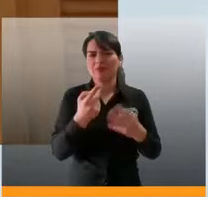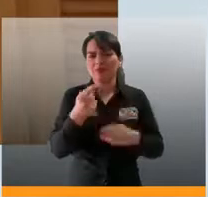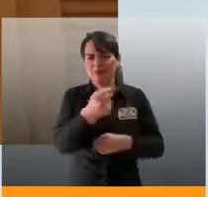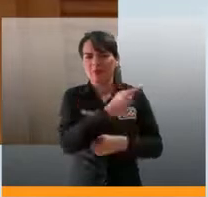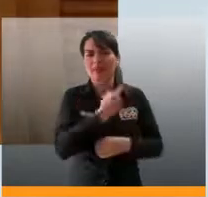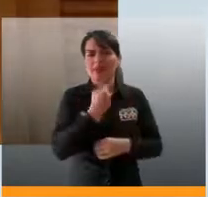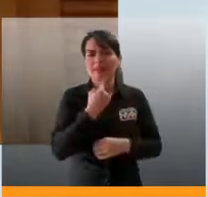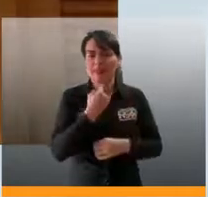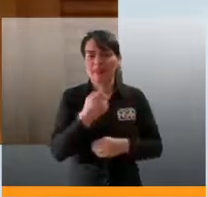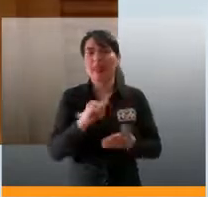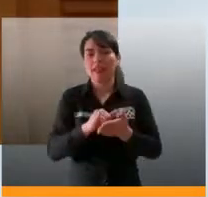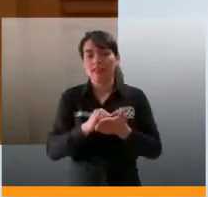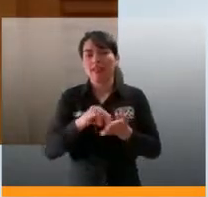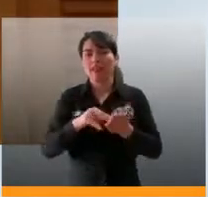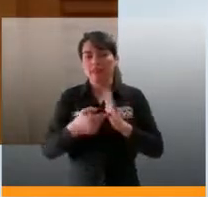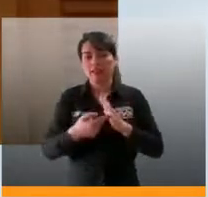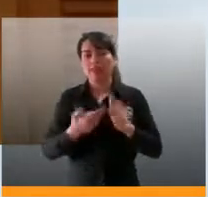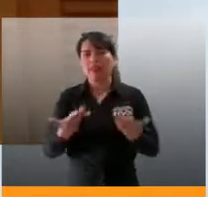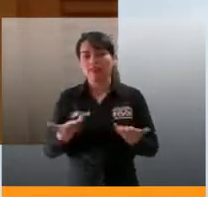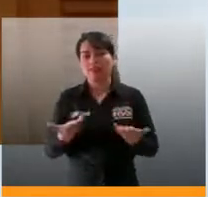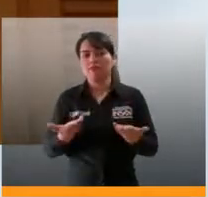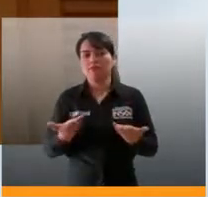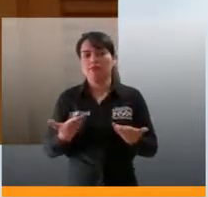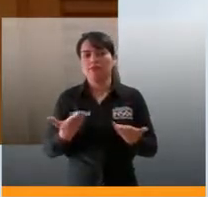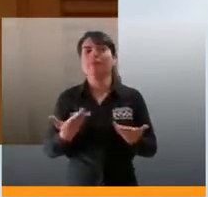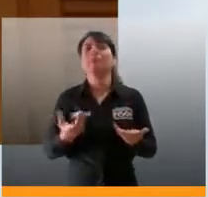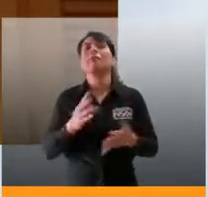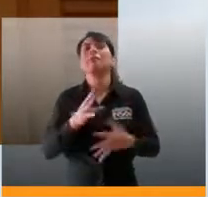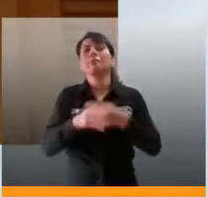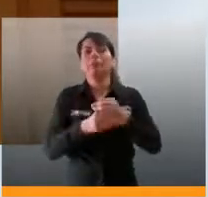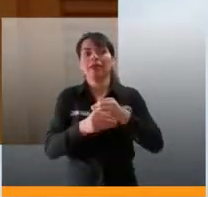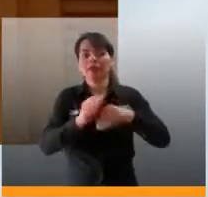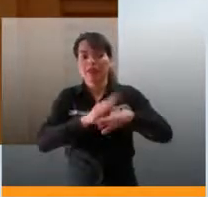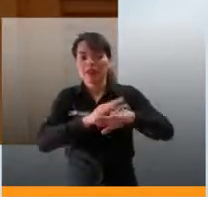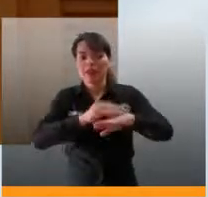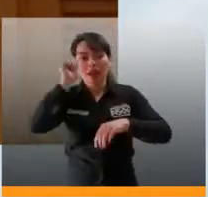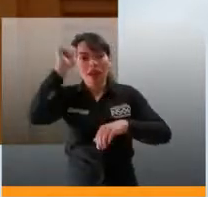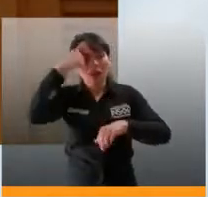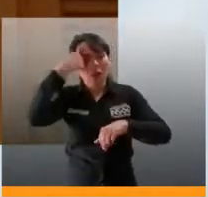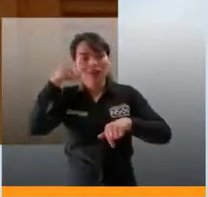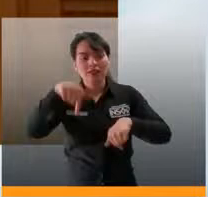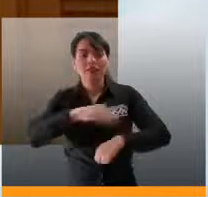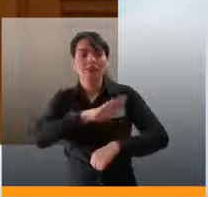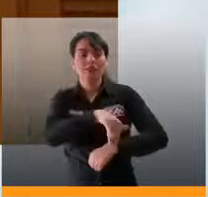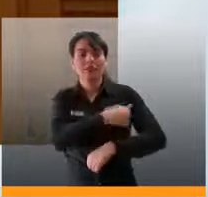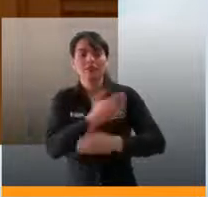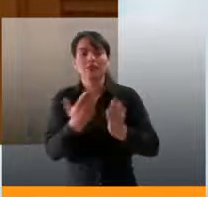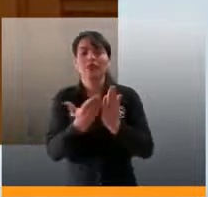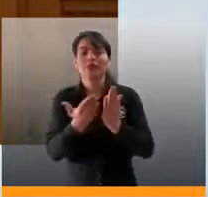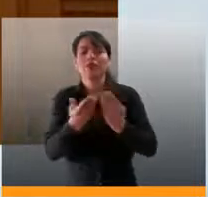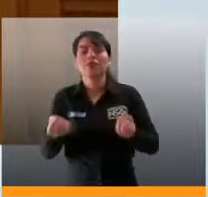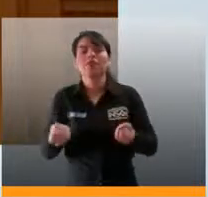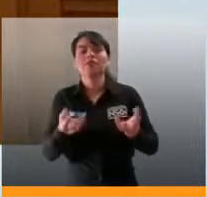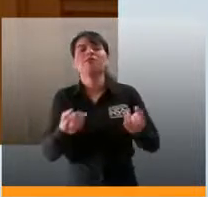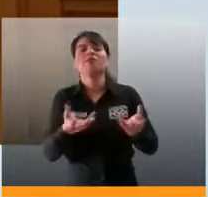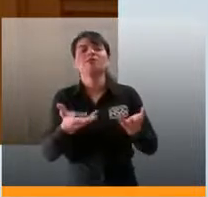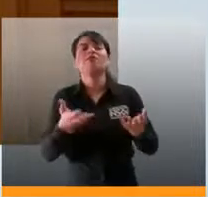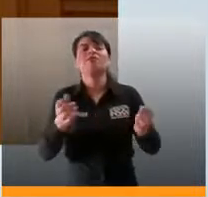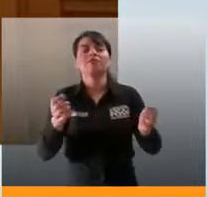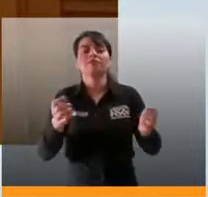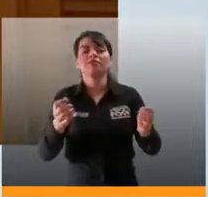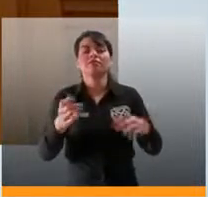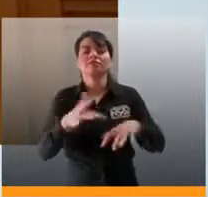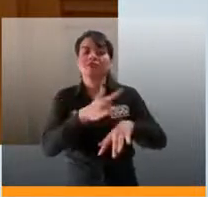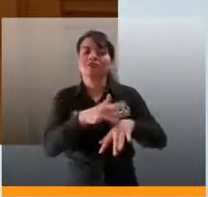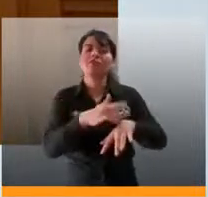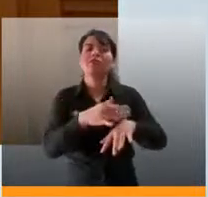Y adicionalmente, no olvidarles la convocatoria que lanzamos desde el Ministerio de Educación sobre los sistemas internos